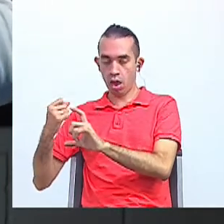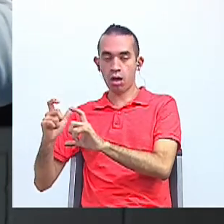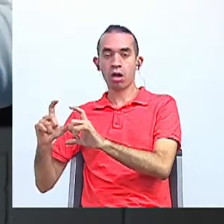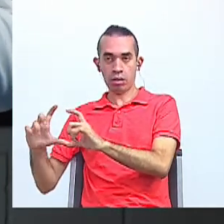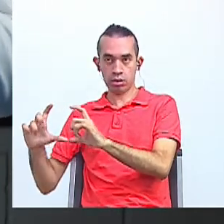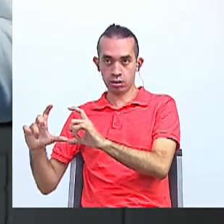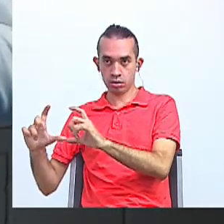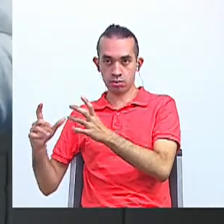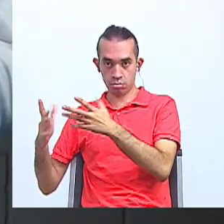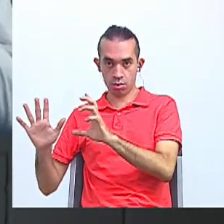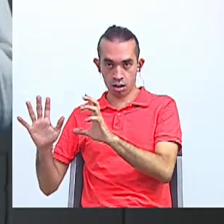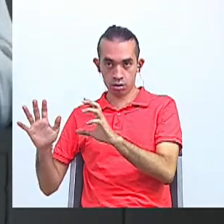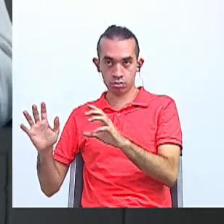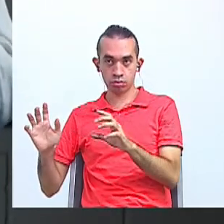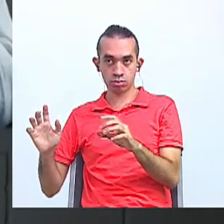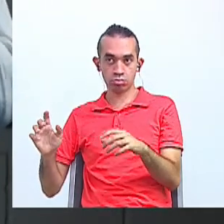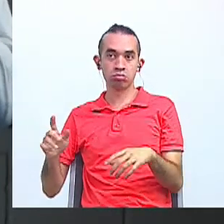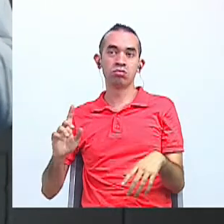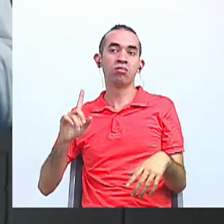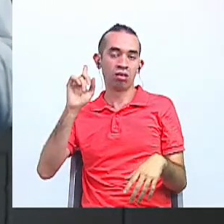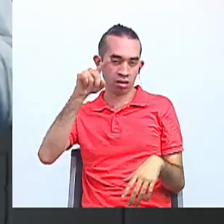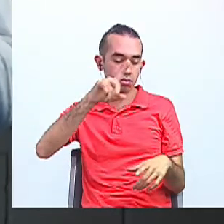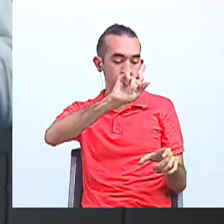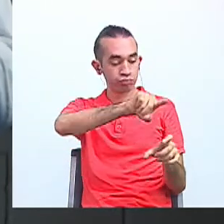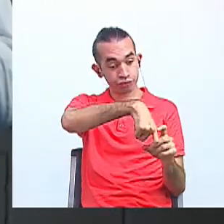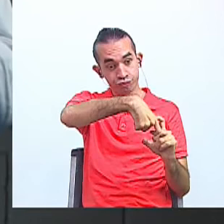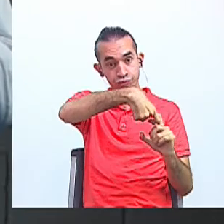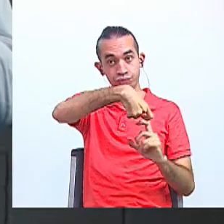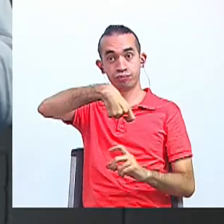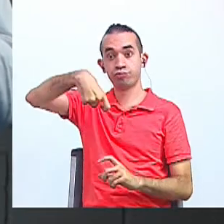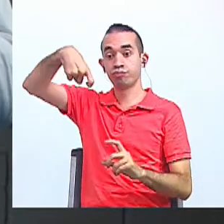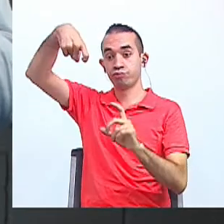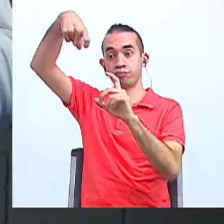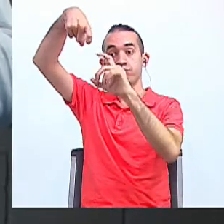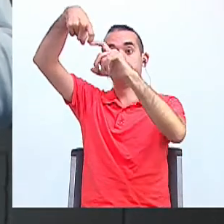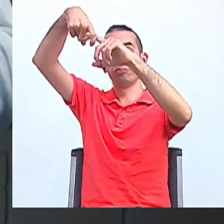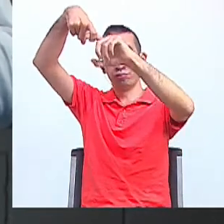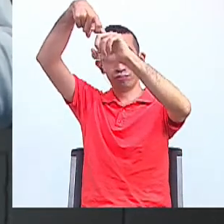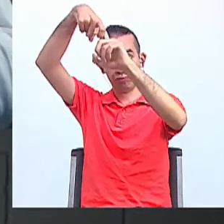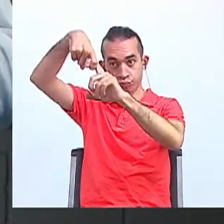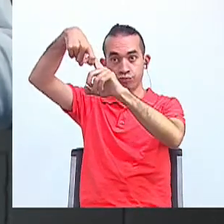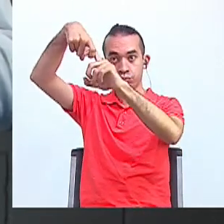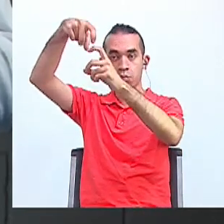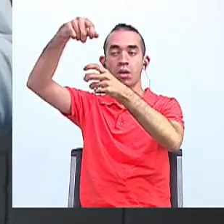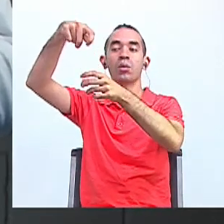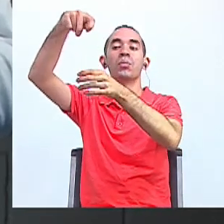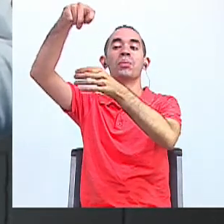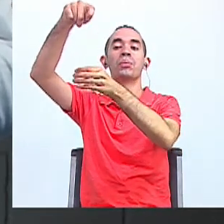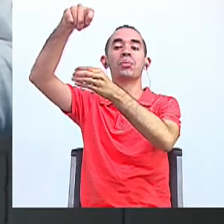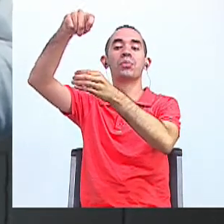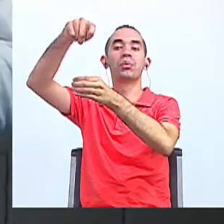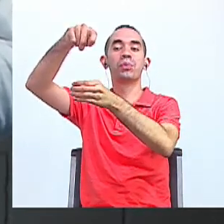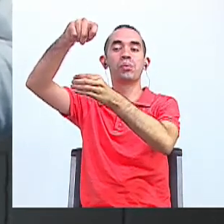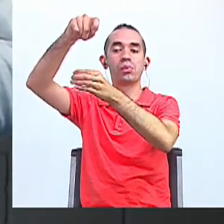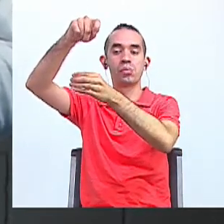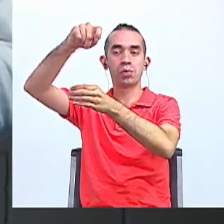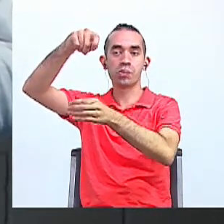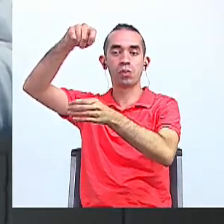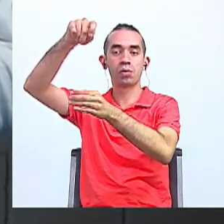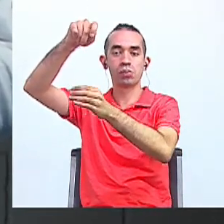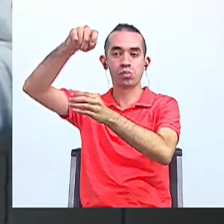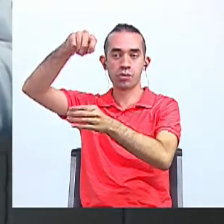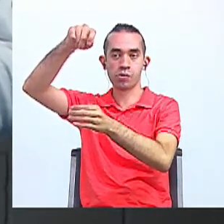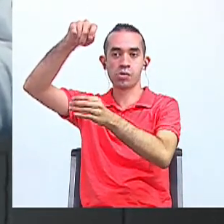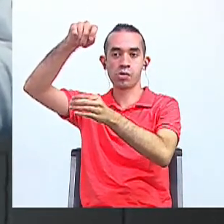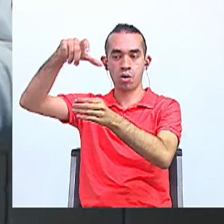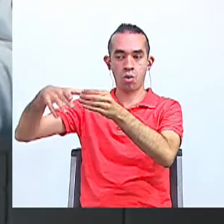Colgamos el cilindro y lo vamos a ir sumergiendo parcialmente hasta